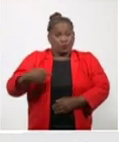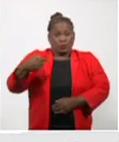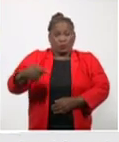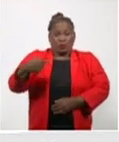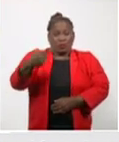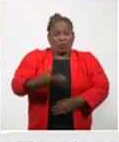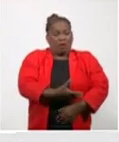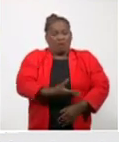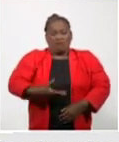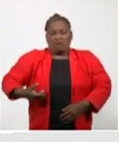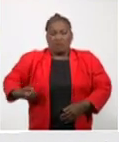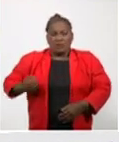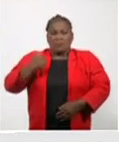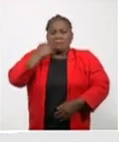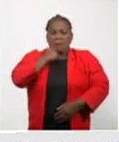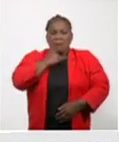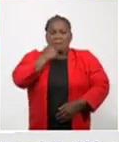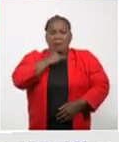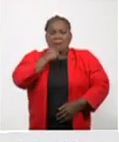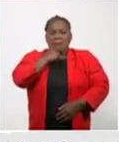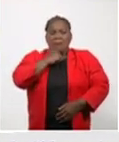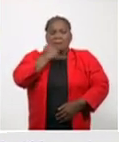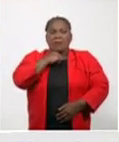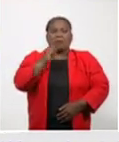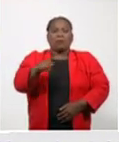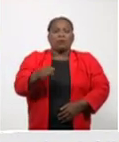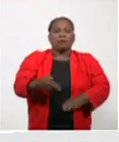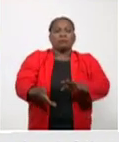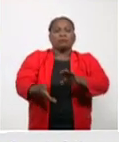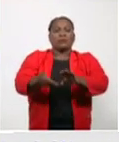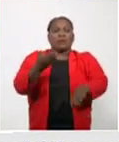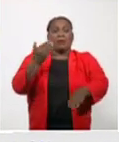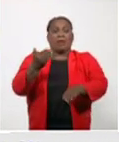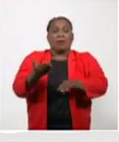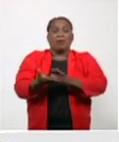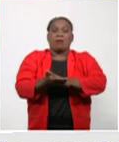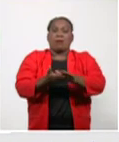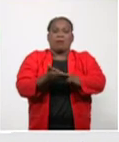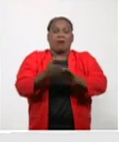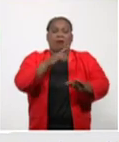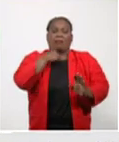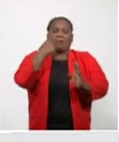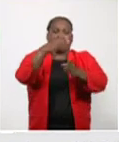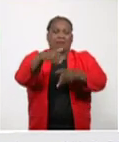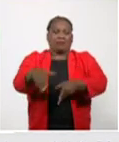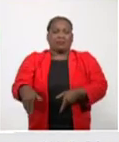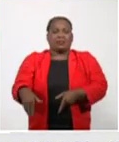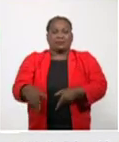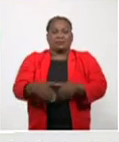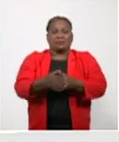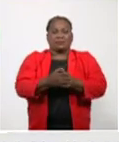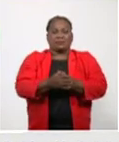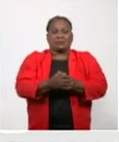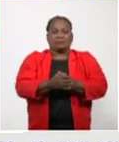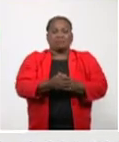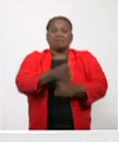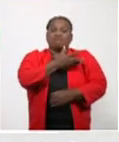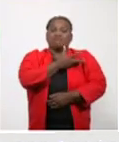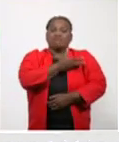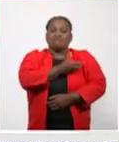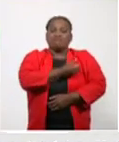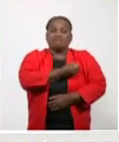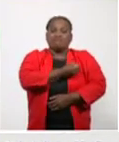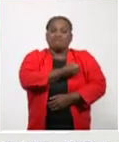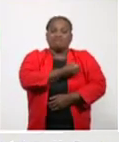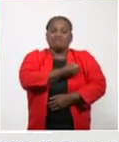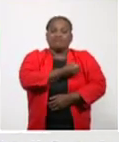lograr recuperar que ningún paciente llegue a fallecer en nuestro país. Pero lamentablemente, y